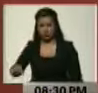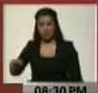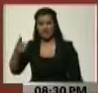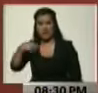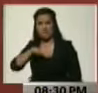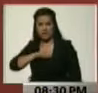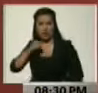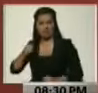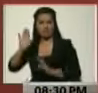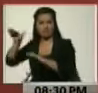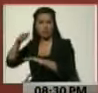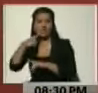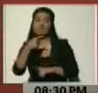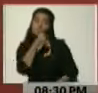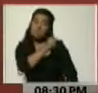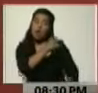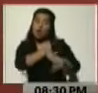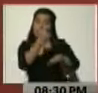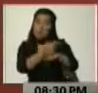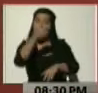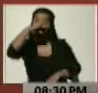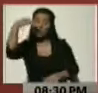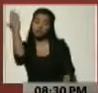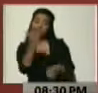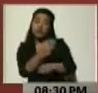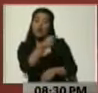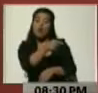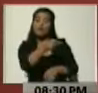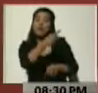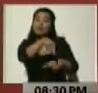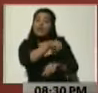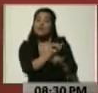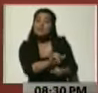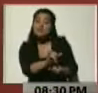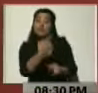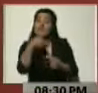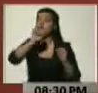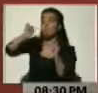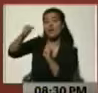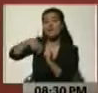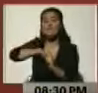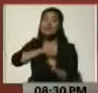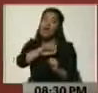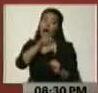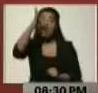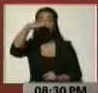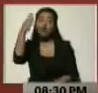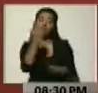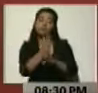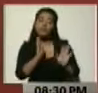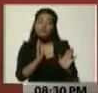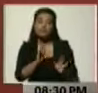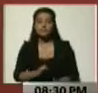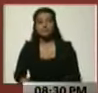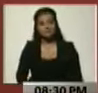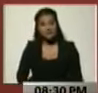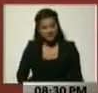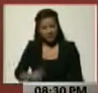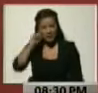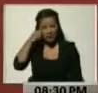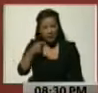España y haber roto la obediencia del rey, tal cual lo hizo aquí el cardenal este que firmó el acta de